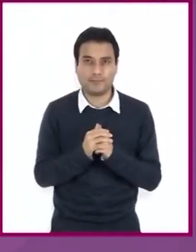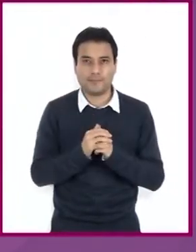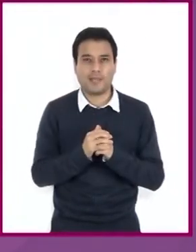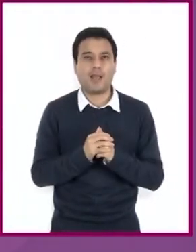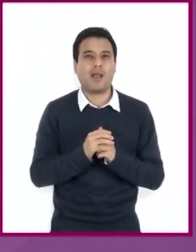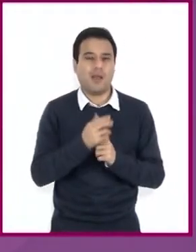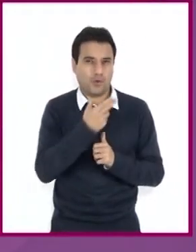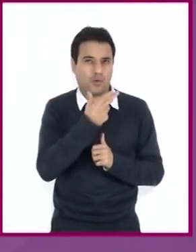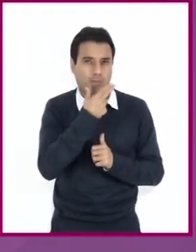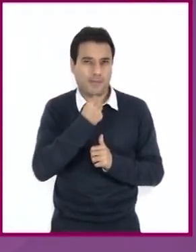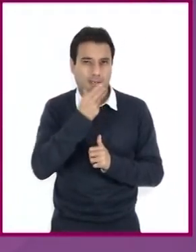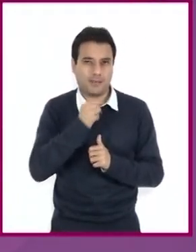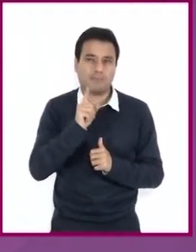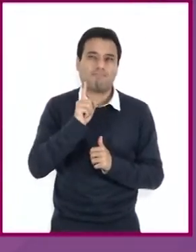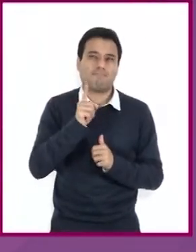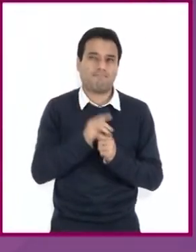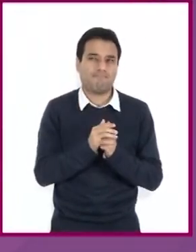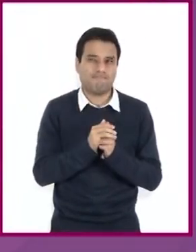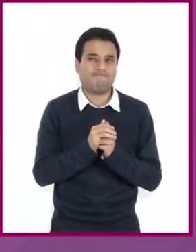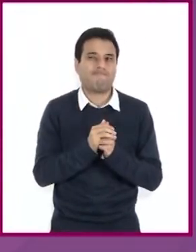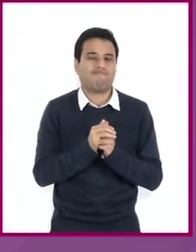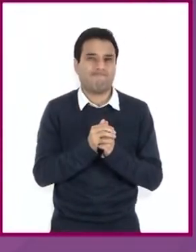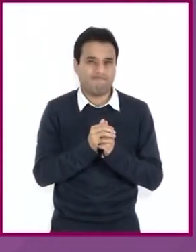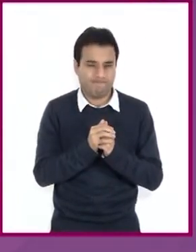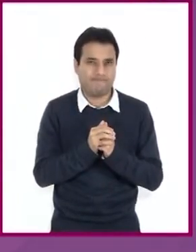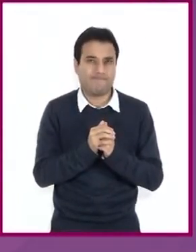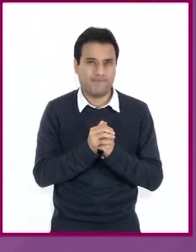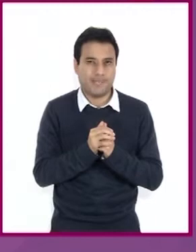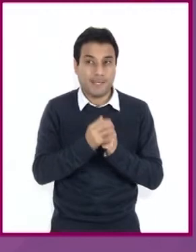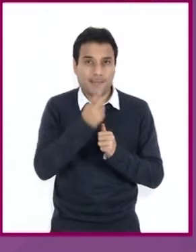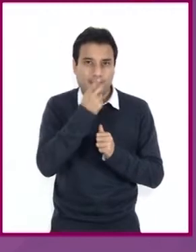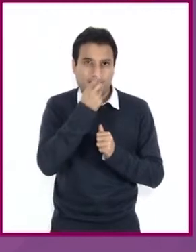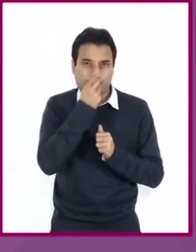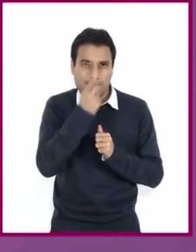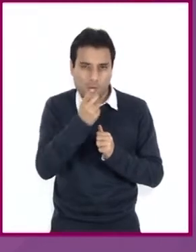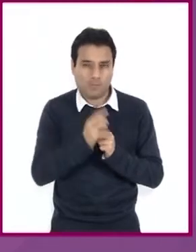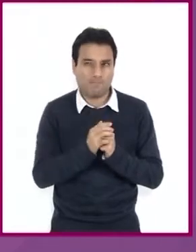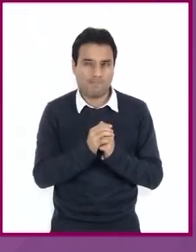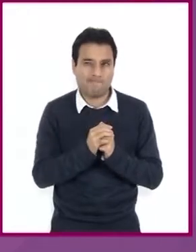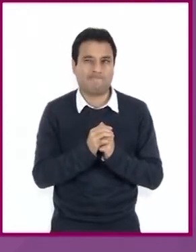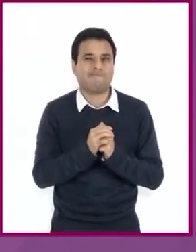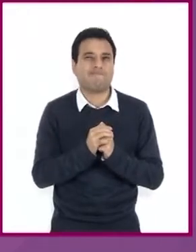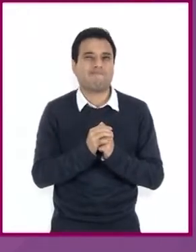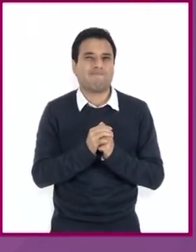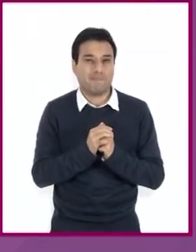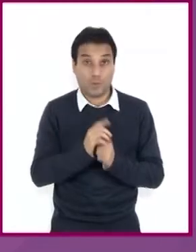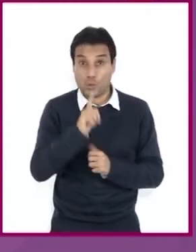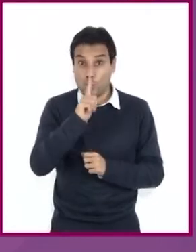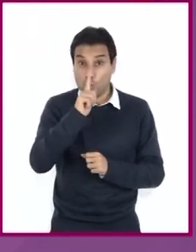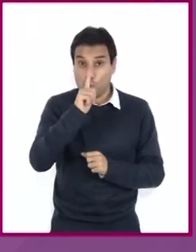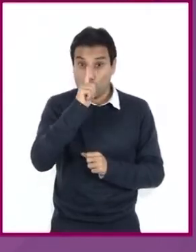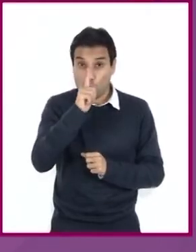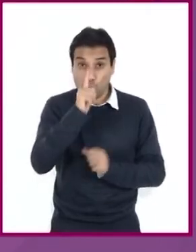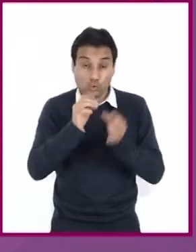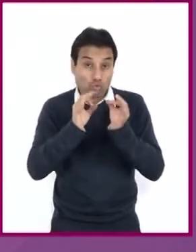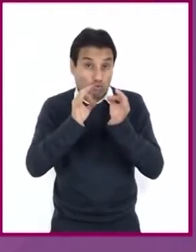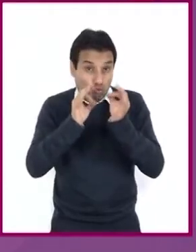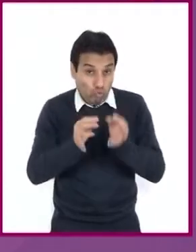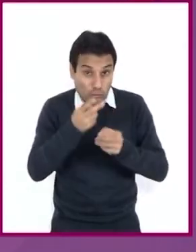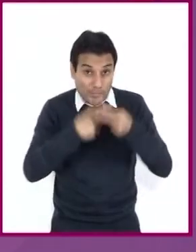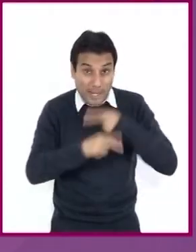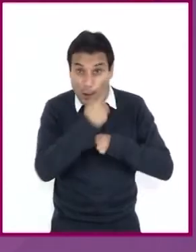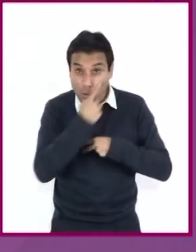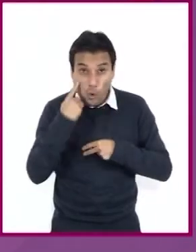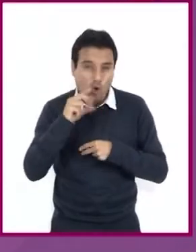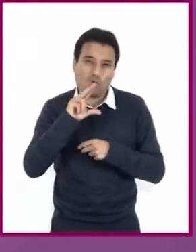Así, Al-Hazen ofreció alguna primera evidencia experimental de que la luz no emana del ojo